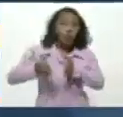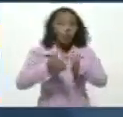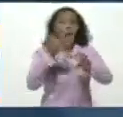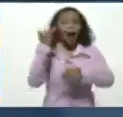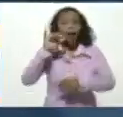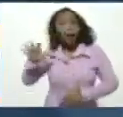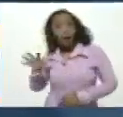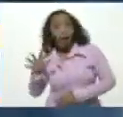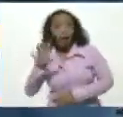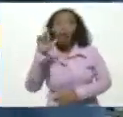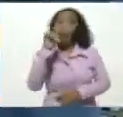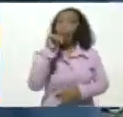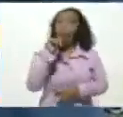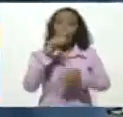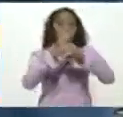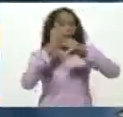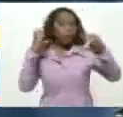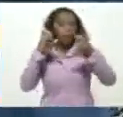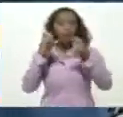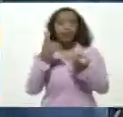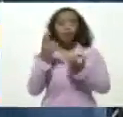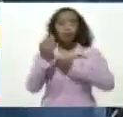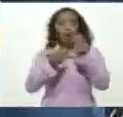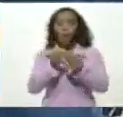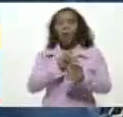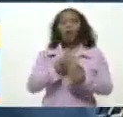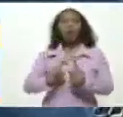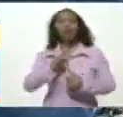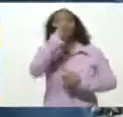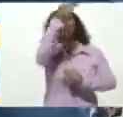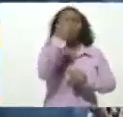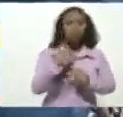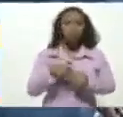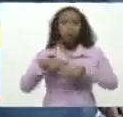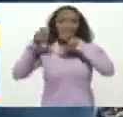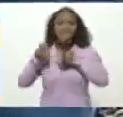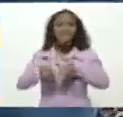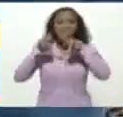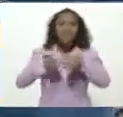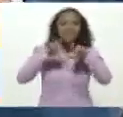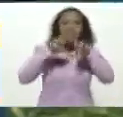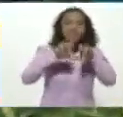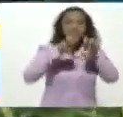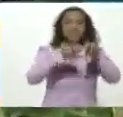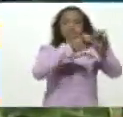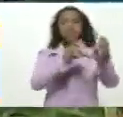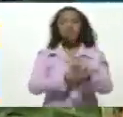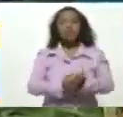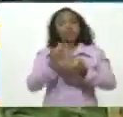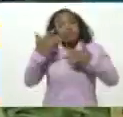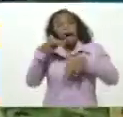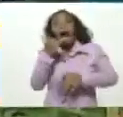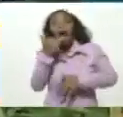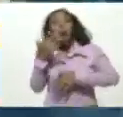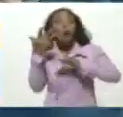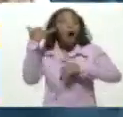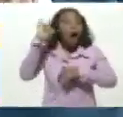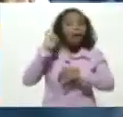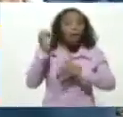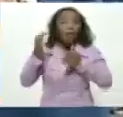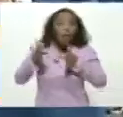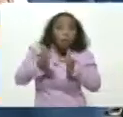Galipán, no tenemos ruta de transporte. ¿Y cómo hacen para bajar y subir? Caminandito. ¿Y si hay ya la trocha